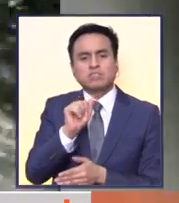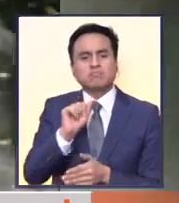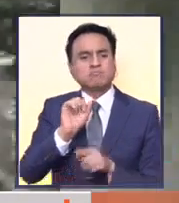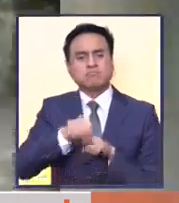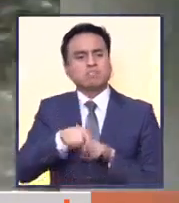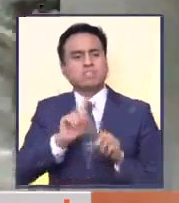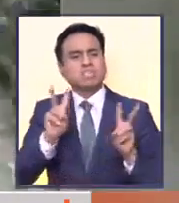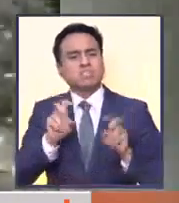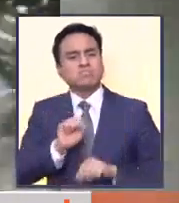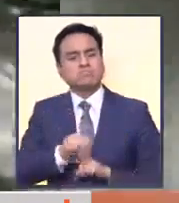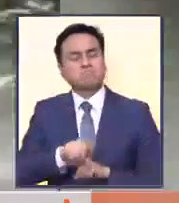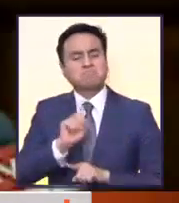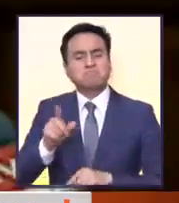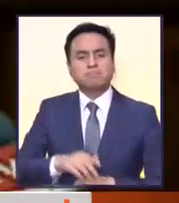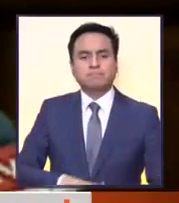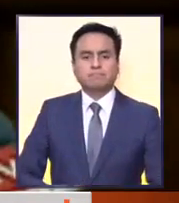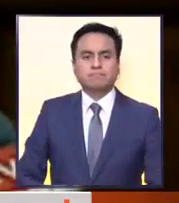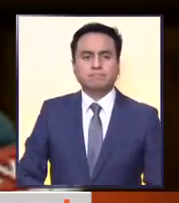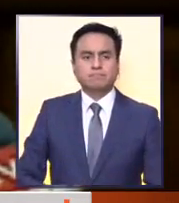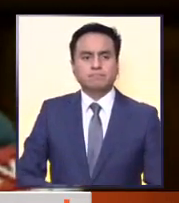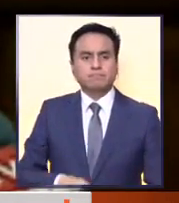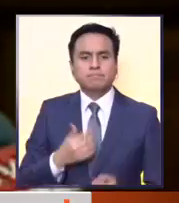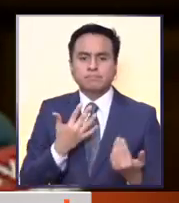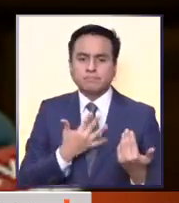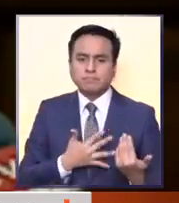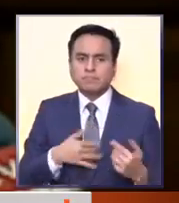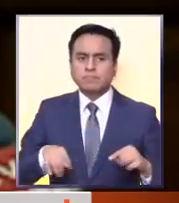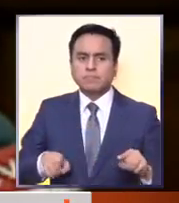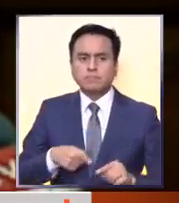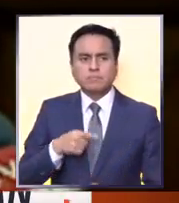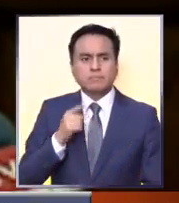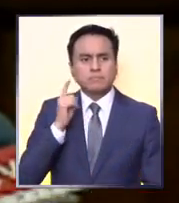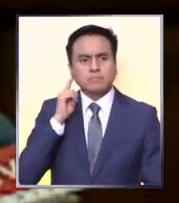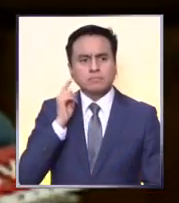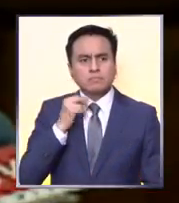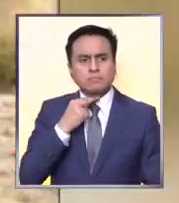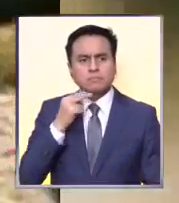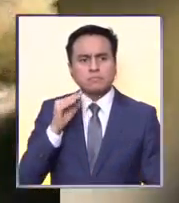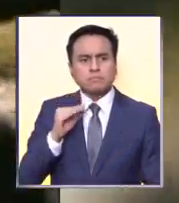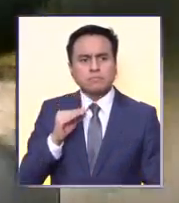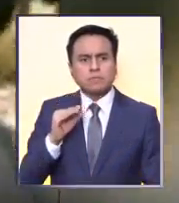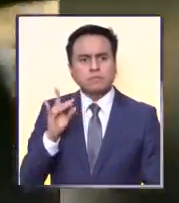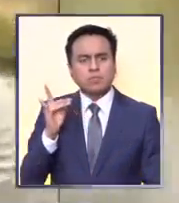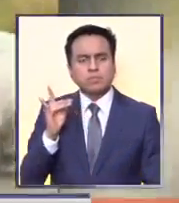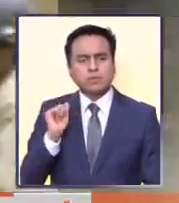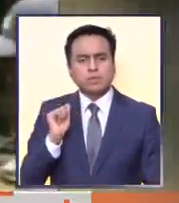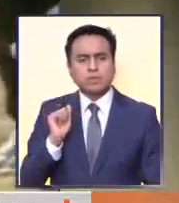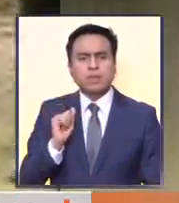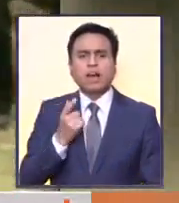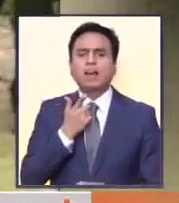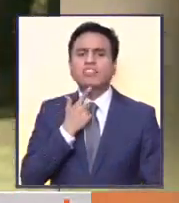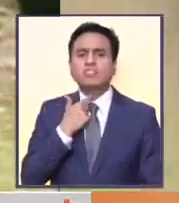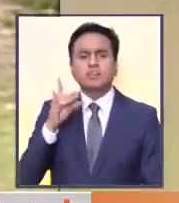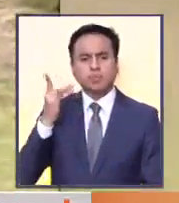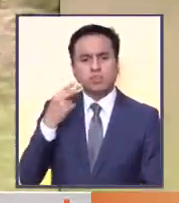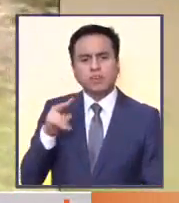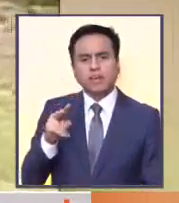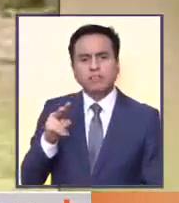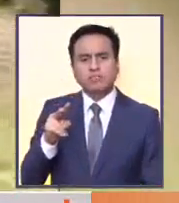tratativa. Sigue siendo el tema número uno en la agenda de la Cancillería boliviana. Hay intereses bolivianos y